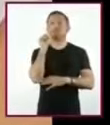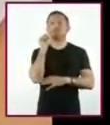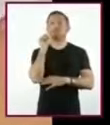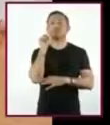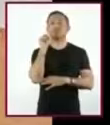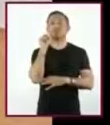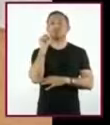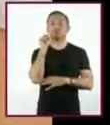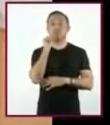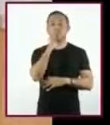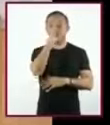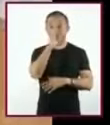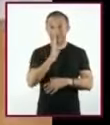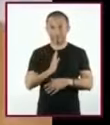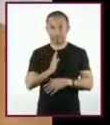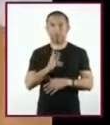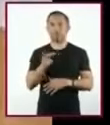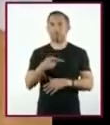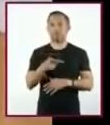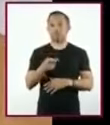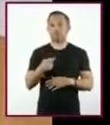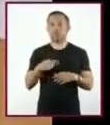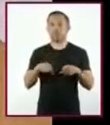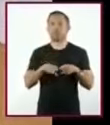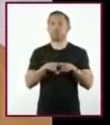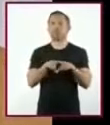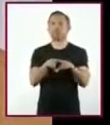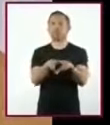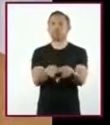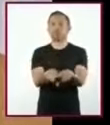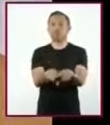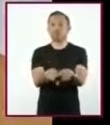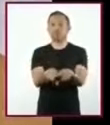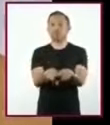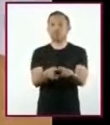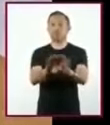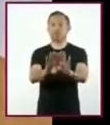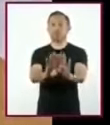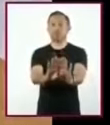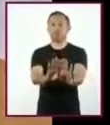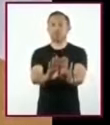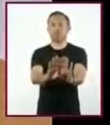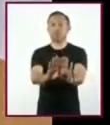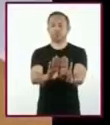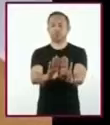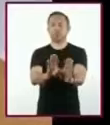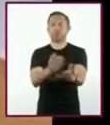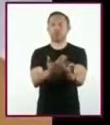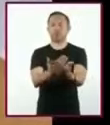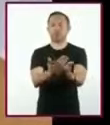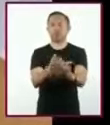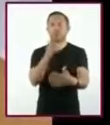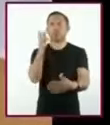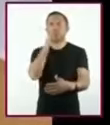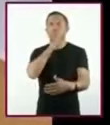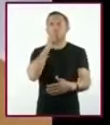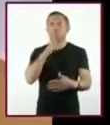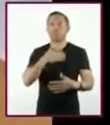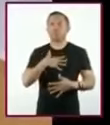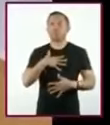regresas, estiras ambas piernas y mantente un momento con tus piernas estiradas. Respira lento y